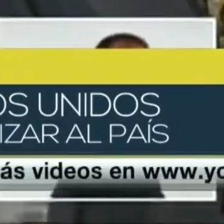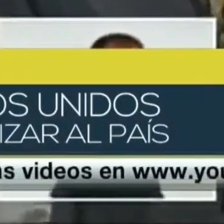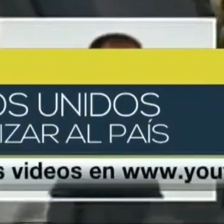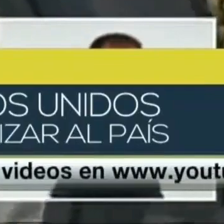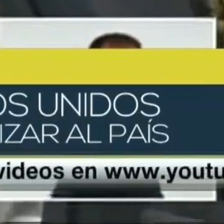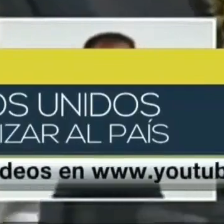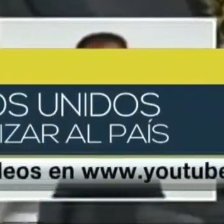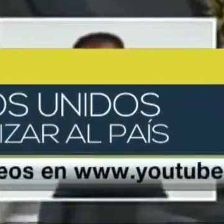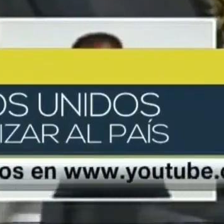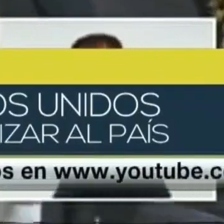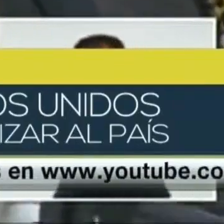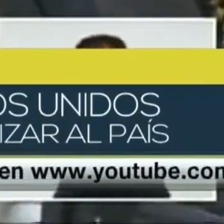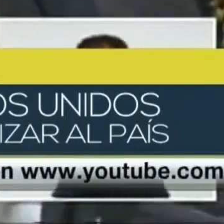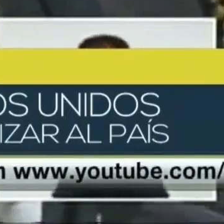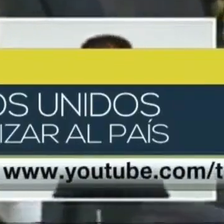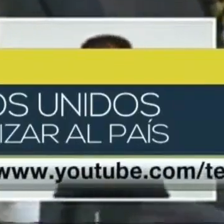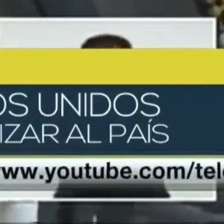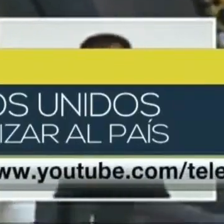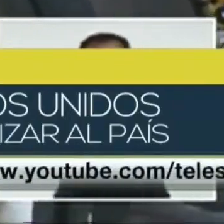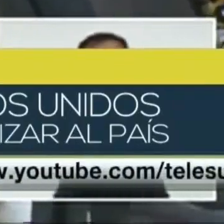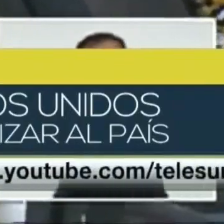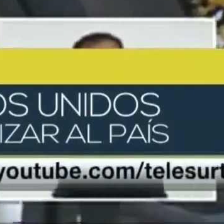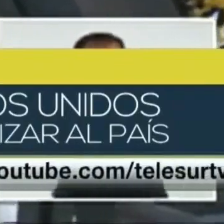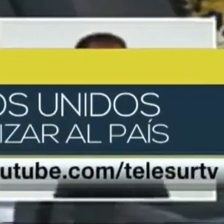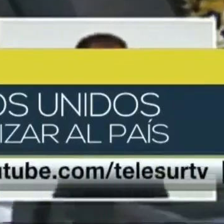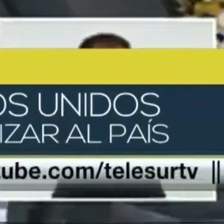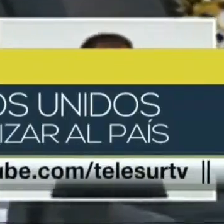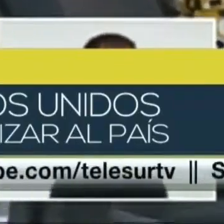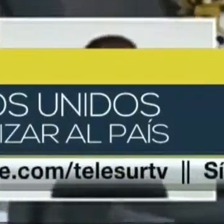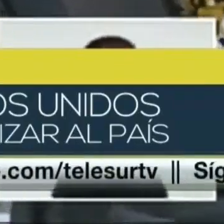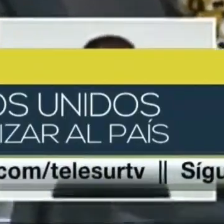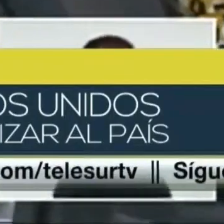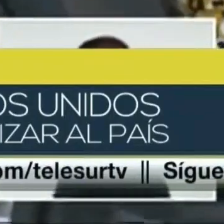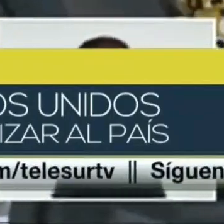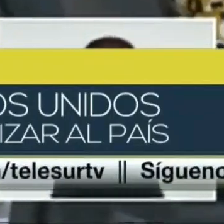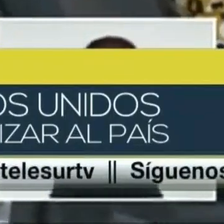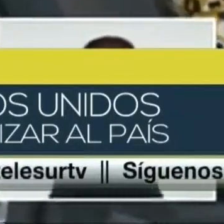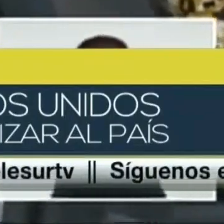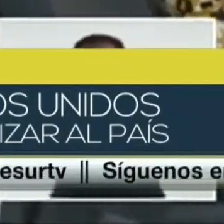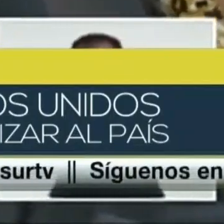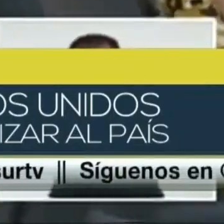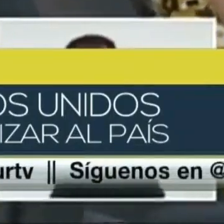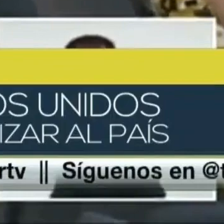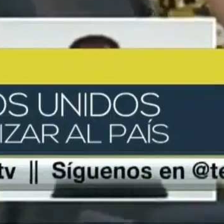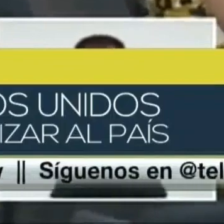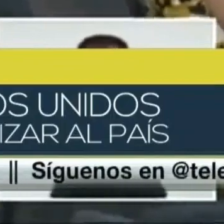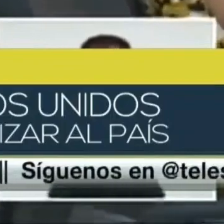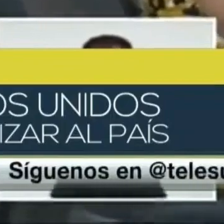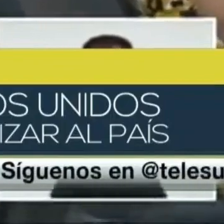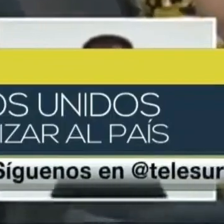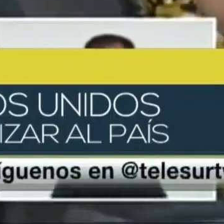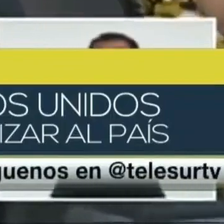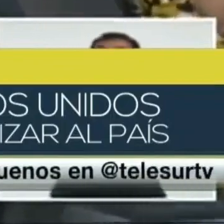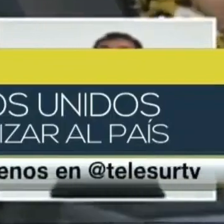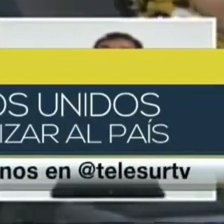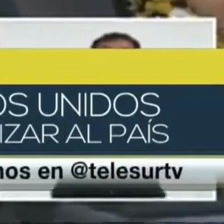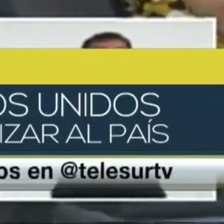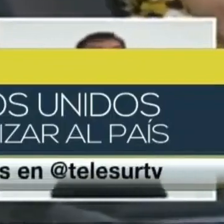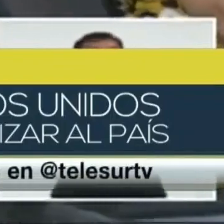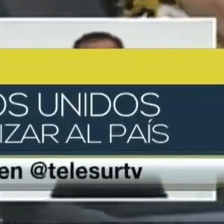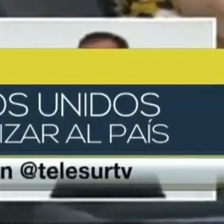muchos familiares de las personas que han sido encausadas y enjuiciadas en el día de hoy han alegado de que